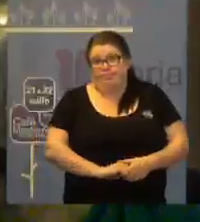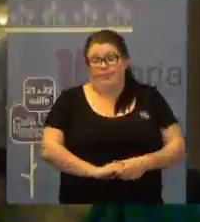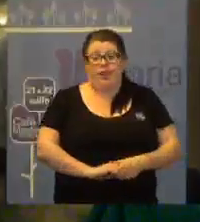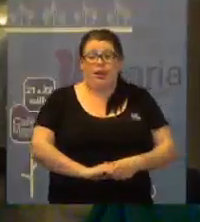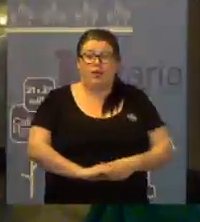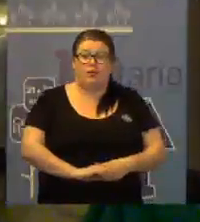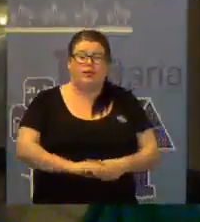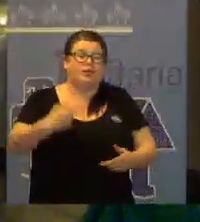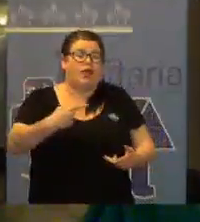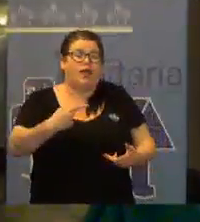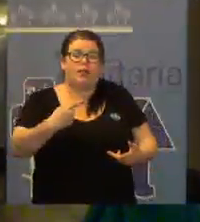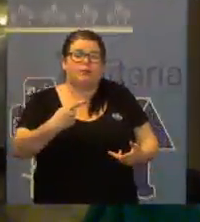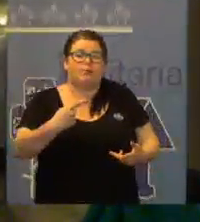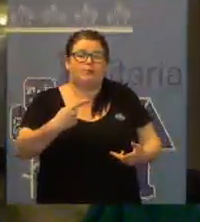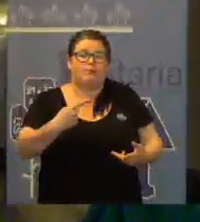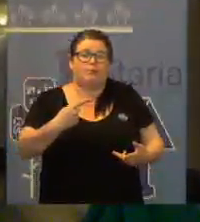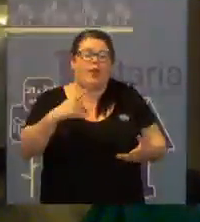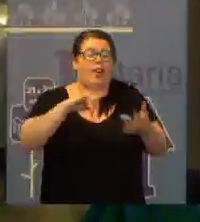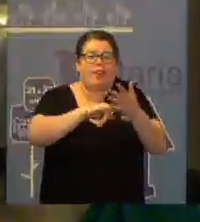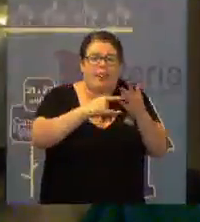esta loa ao tactismo,